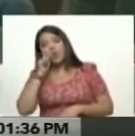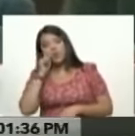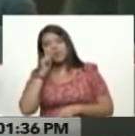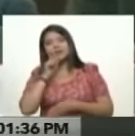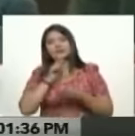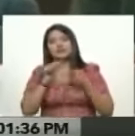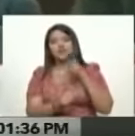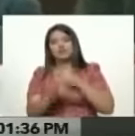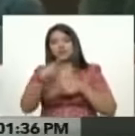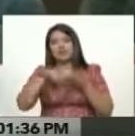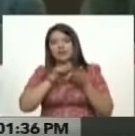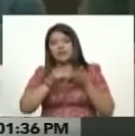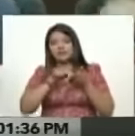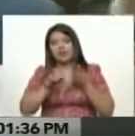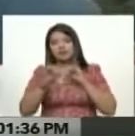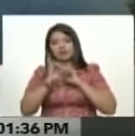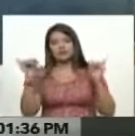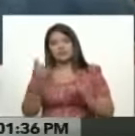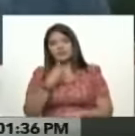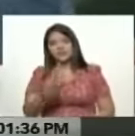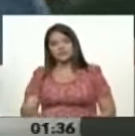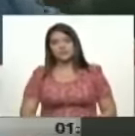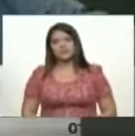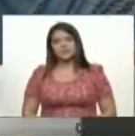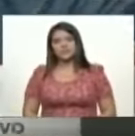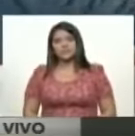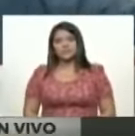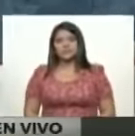subsecretario de esta Cámara. He dicho.